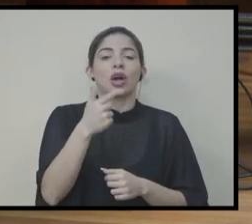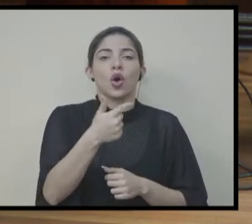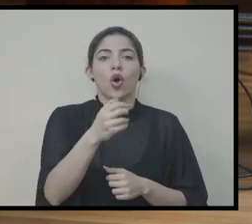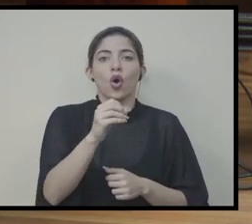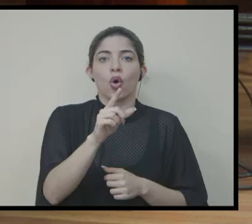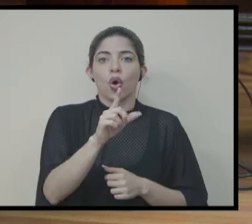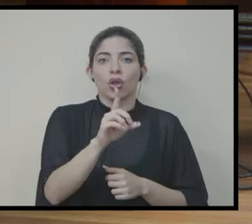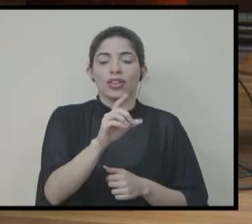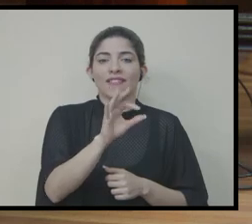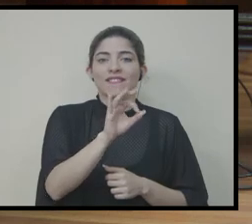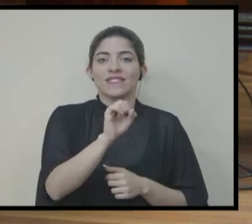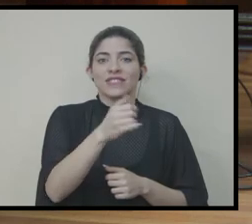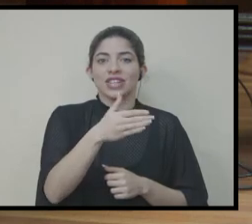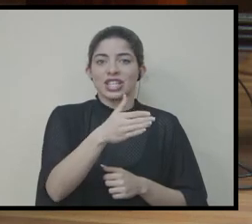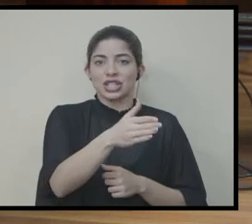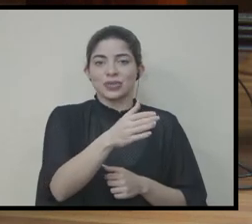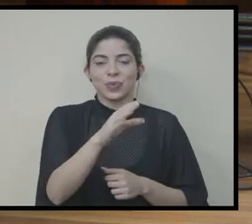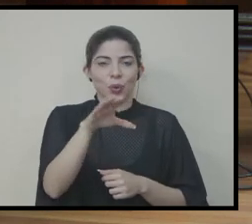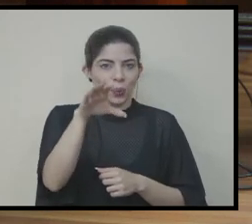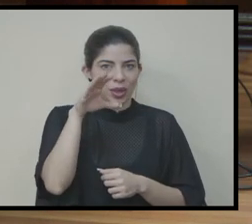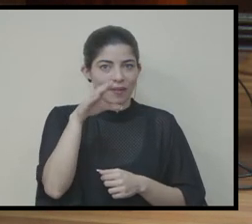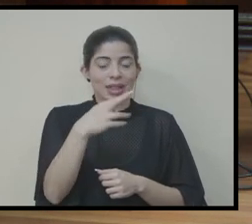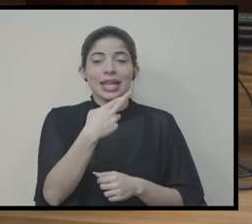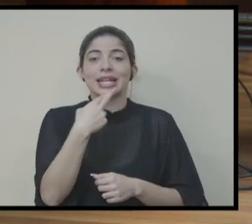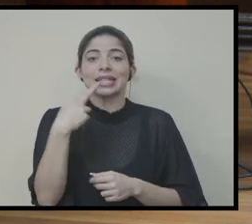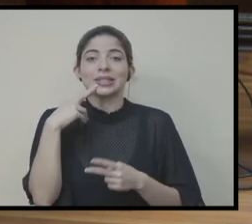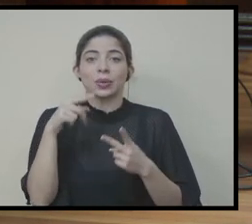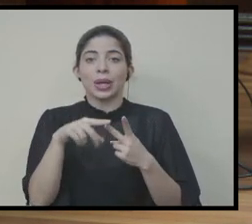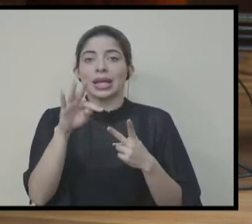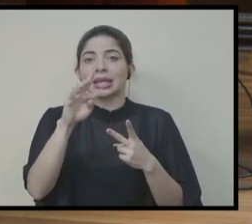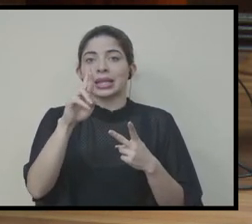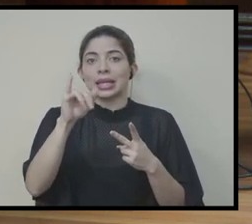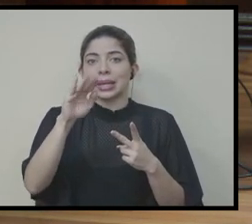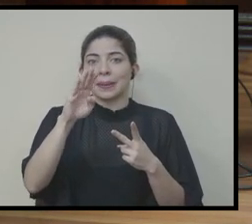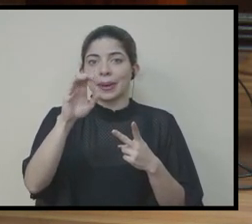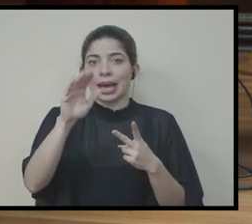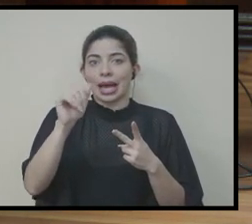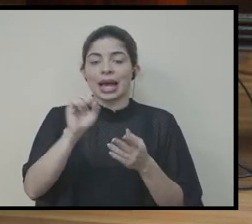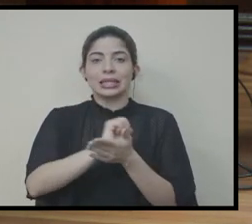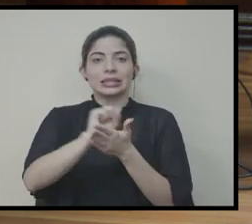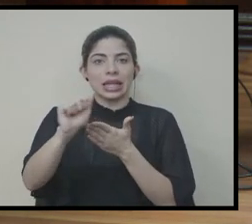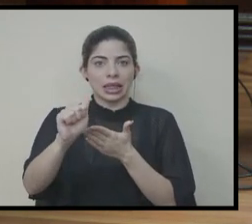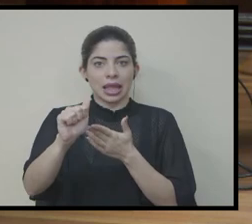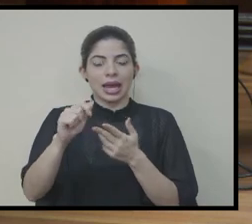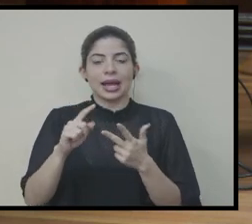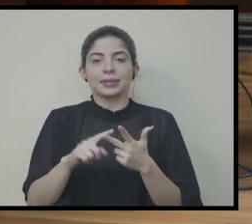Fish en Curriabat, el restaurante Tribeca en Santana,